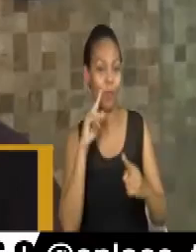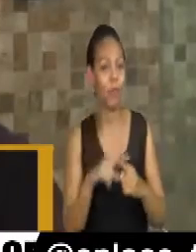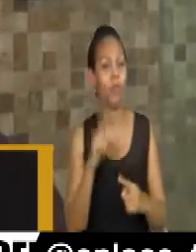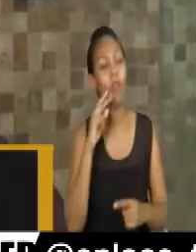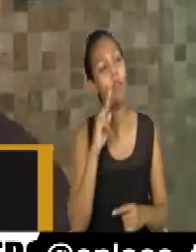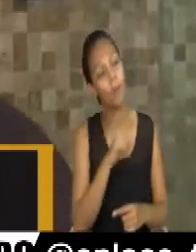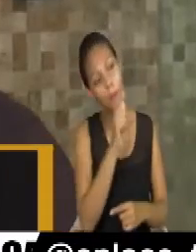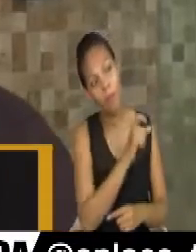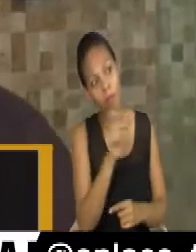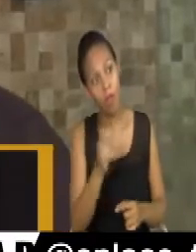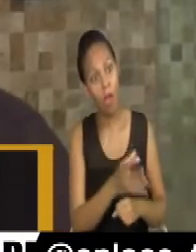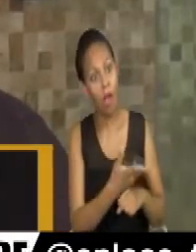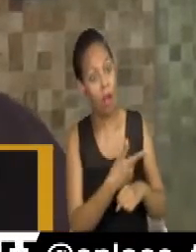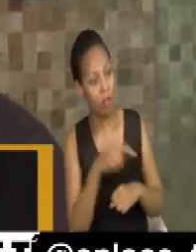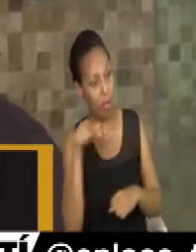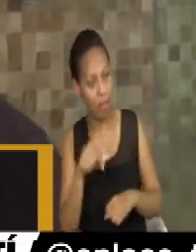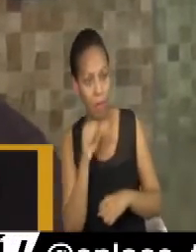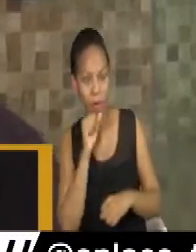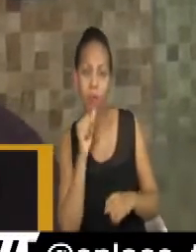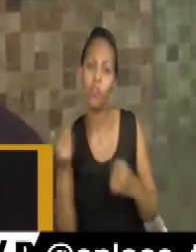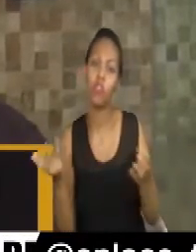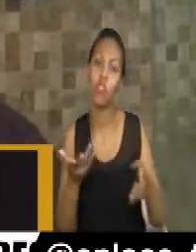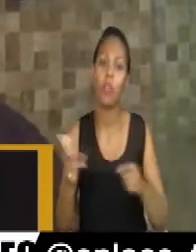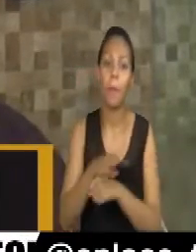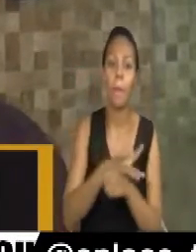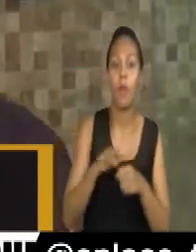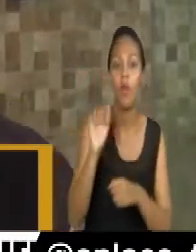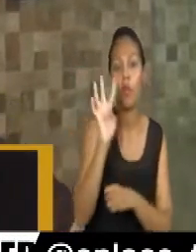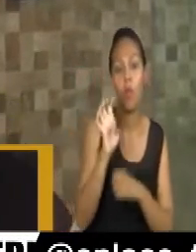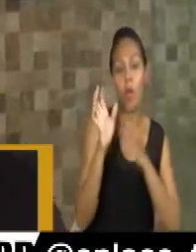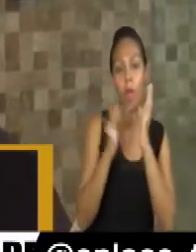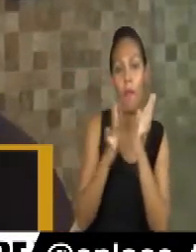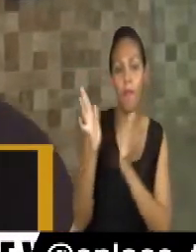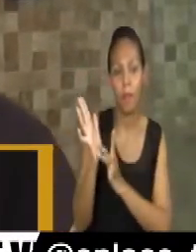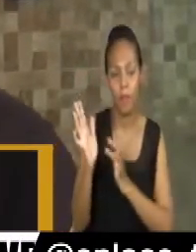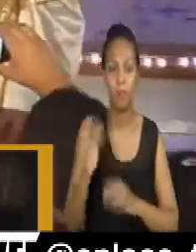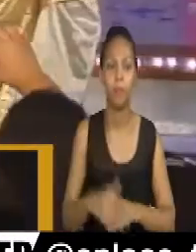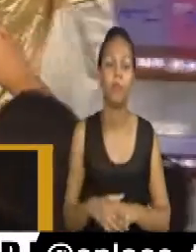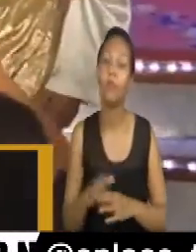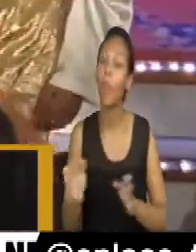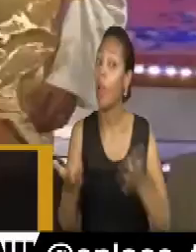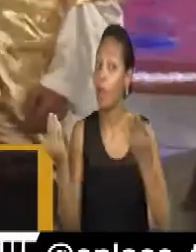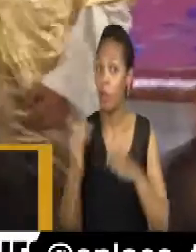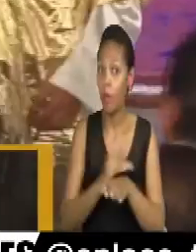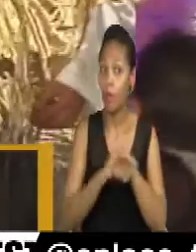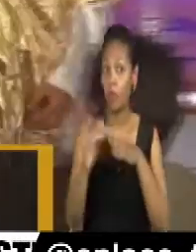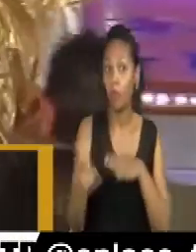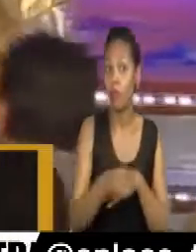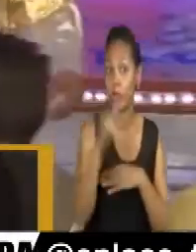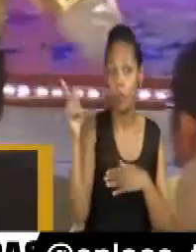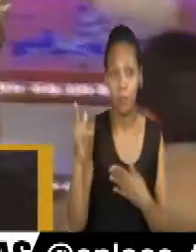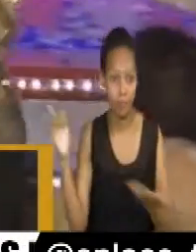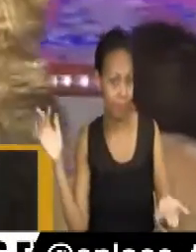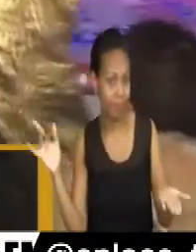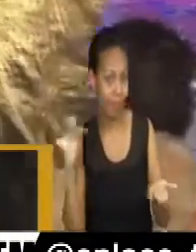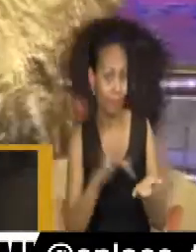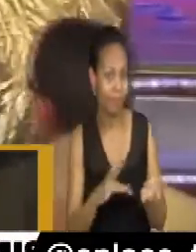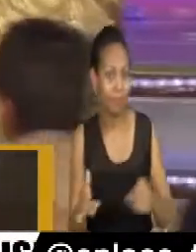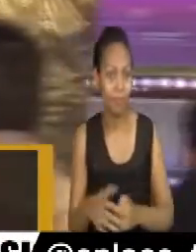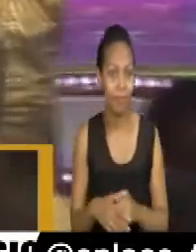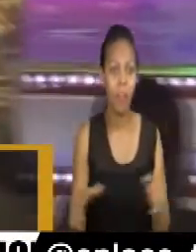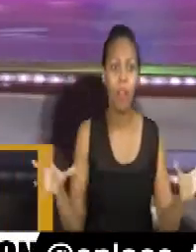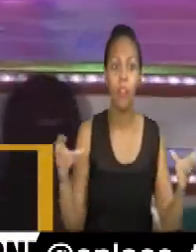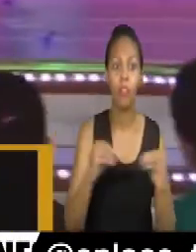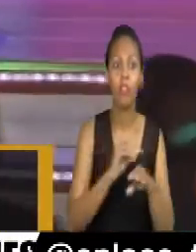a estar muy bueno, queda en el barrio 9 de Abril, cordialmente invitados para que todos vayan. La invitación está abierta al público y a